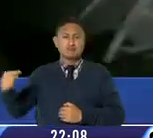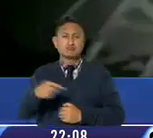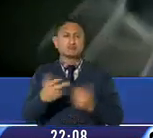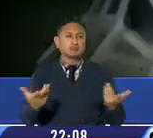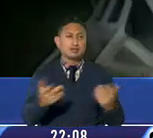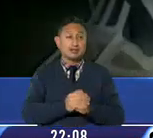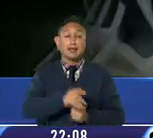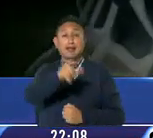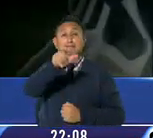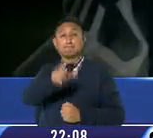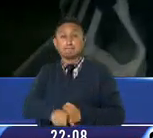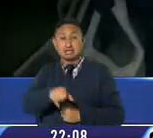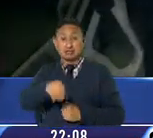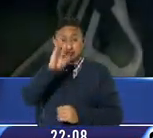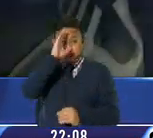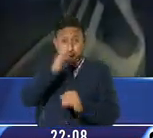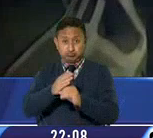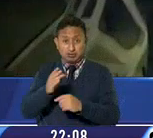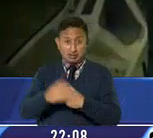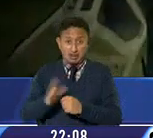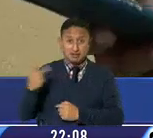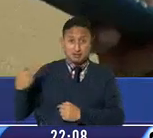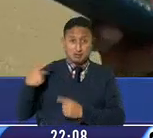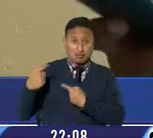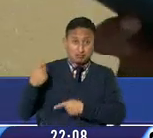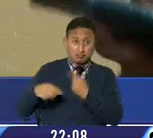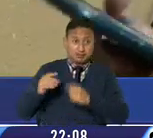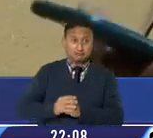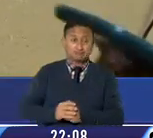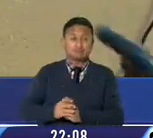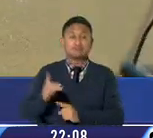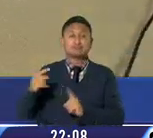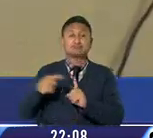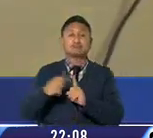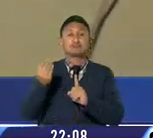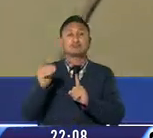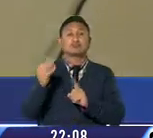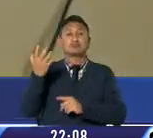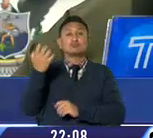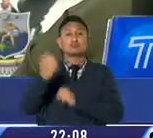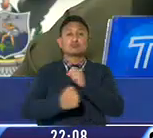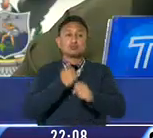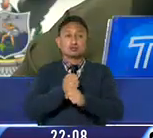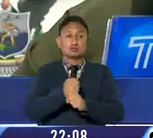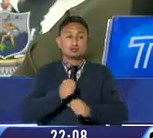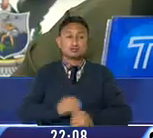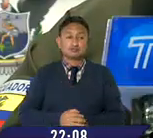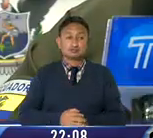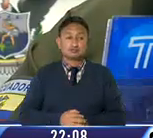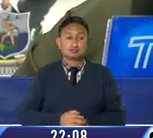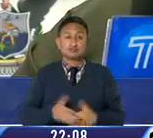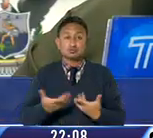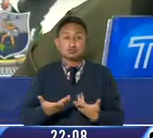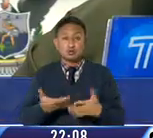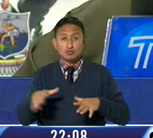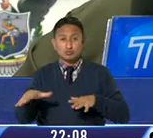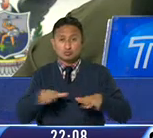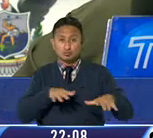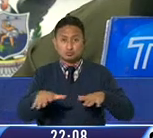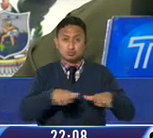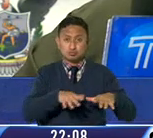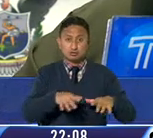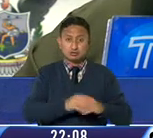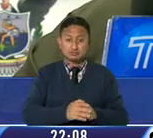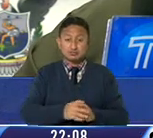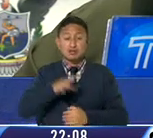de personas con fines de explotación sexual. La víctima, una menor de 15 años. En una operación coordinada entre las